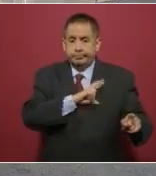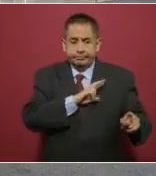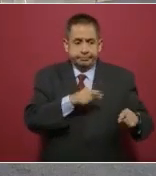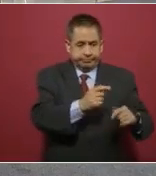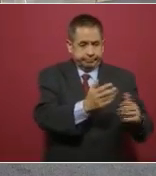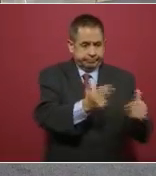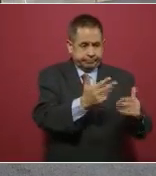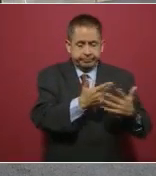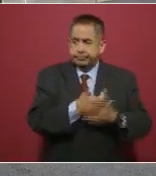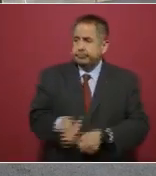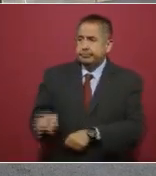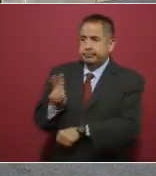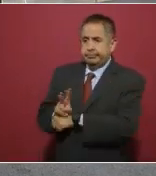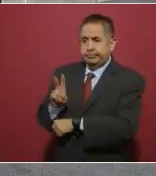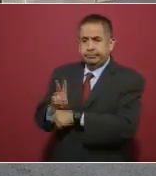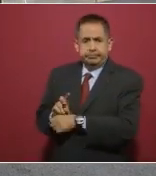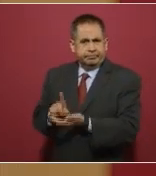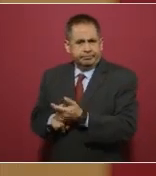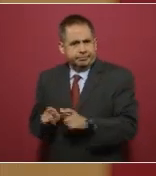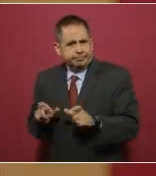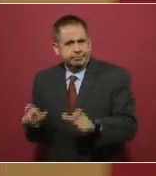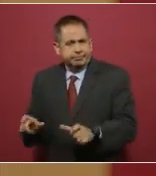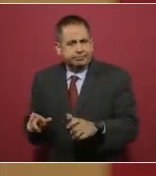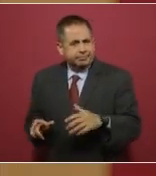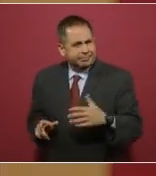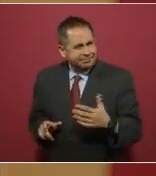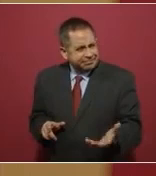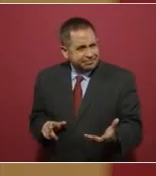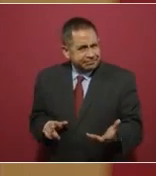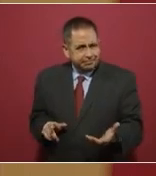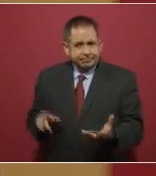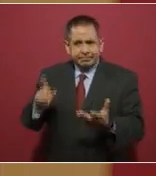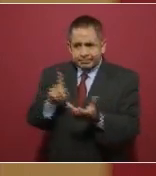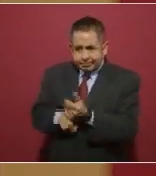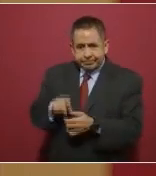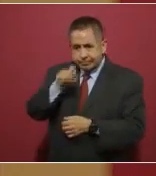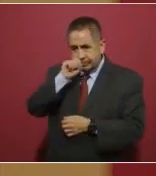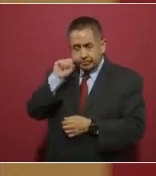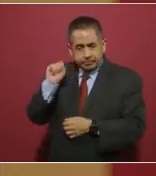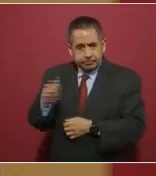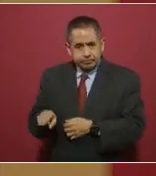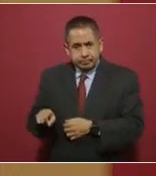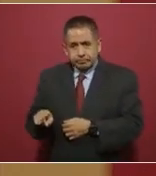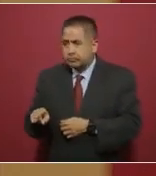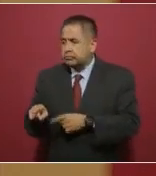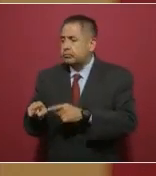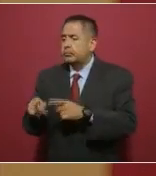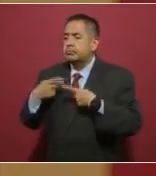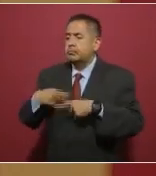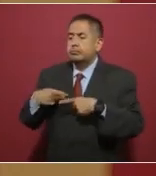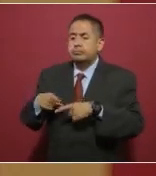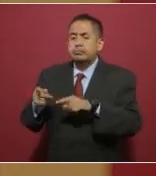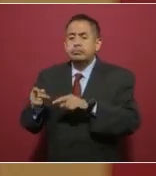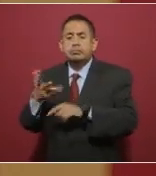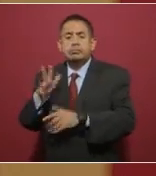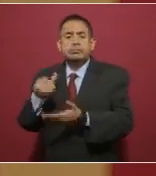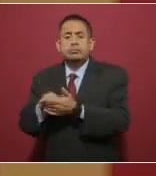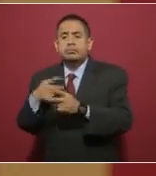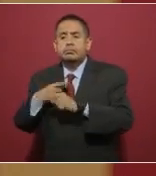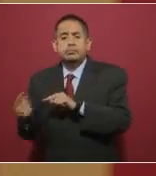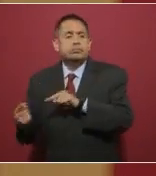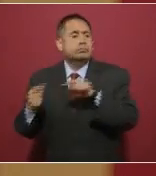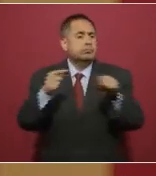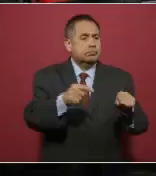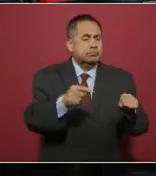para cuidar sus instalaciones, mientras se contaba para cuidar a la gente con 10,000